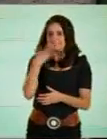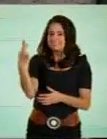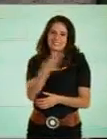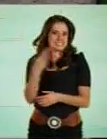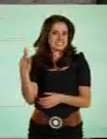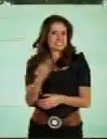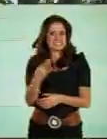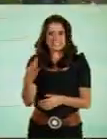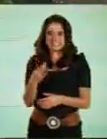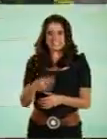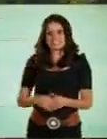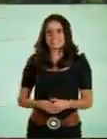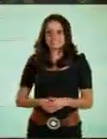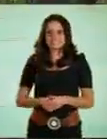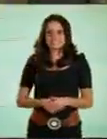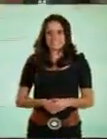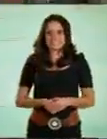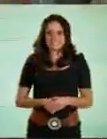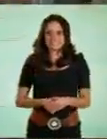mami.